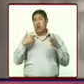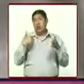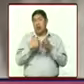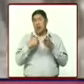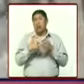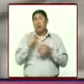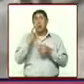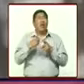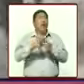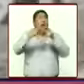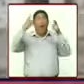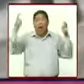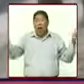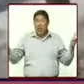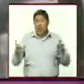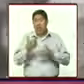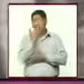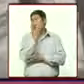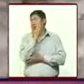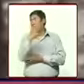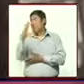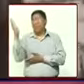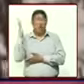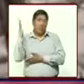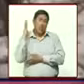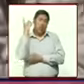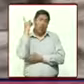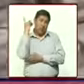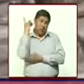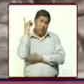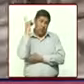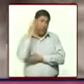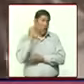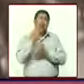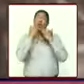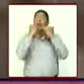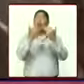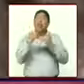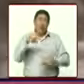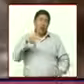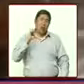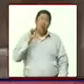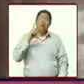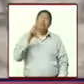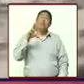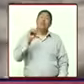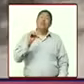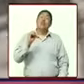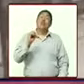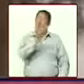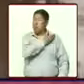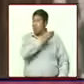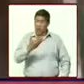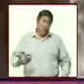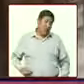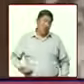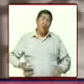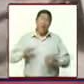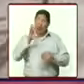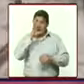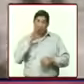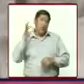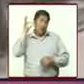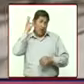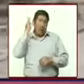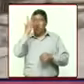una de las grandes reservas que se tiene en la Amazonía boliviana. Le agradezco a don Pedro Huasico, presidente del Cabildo Indigenal,